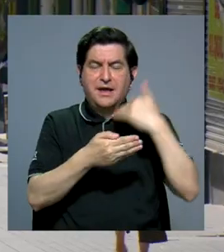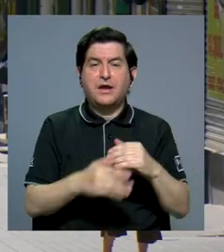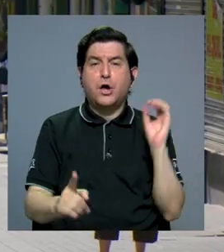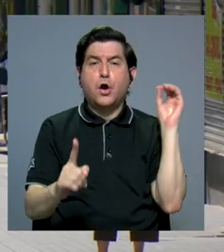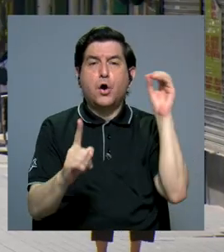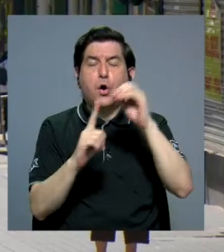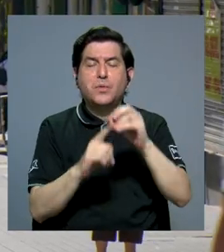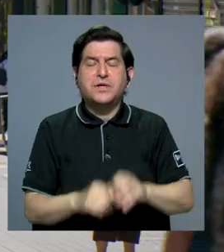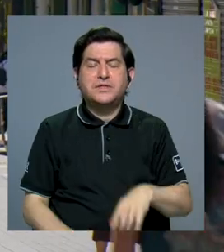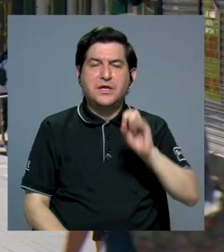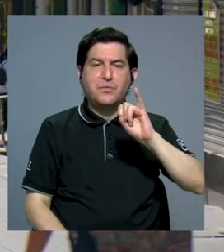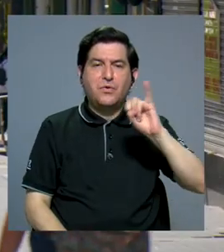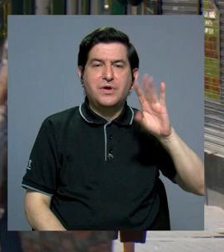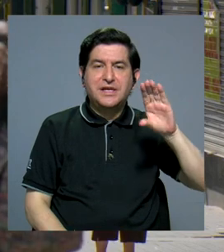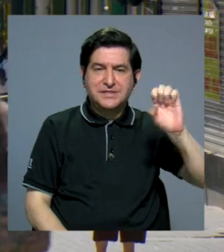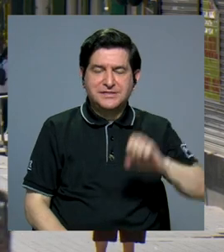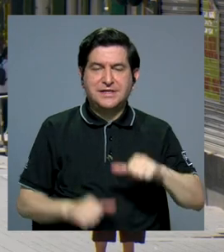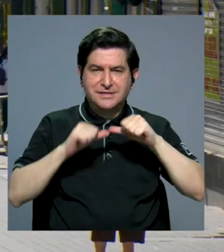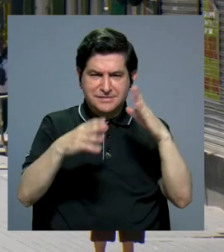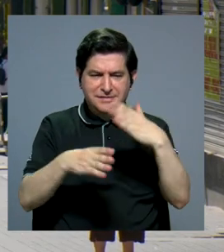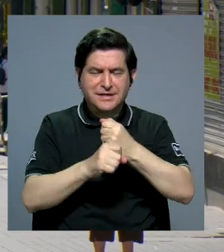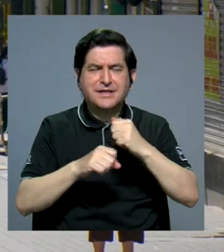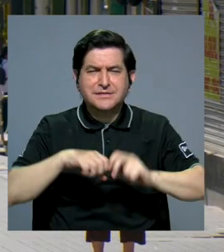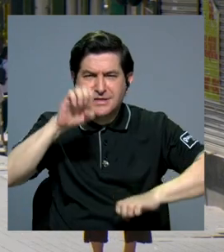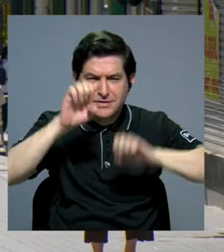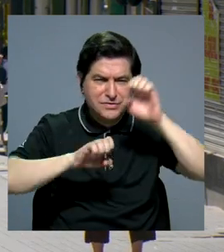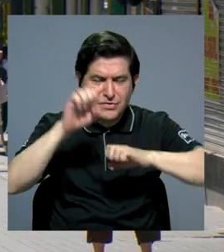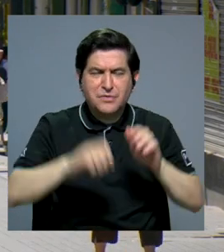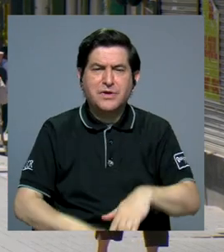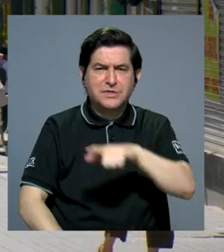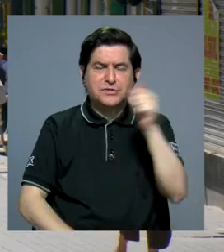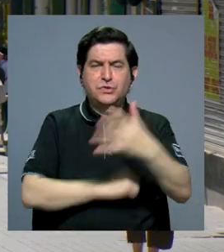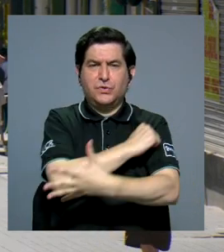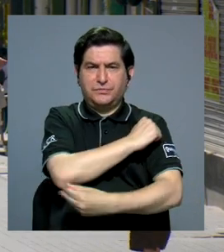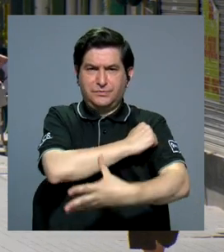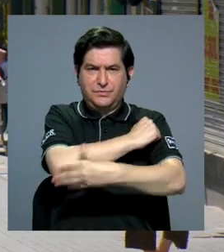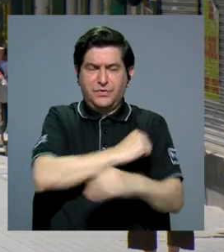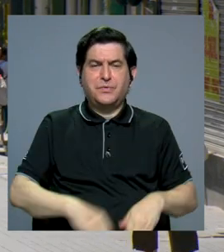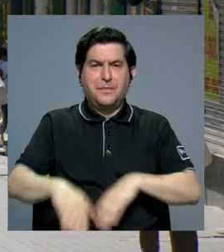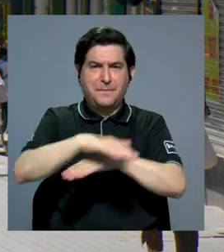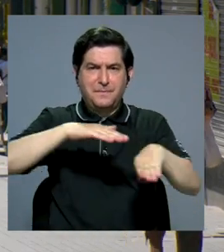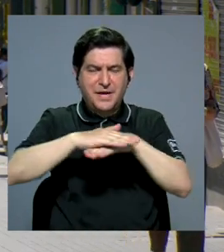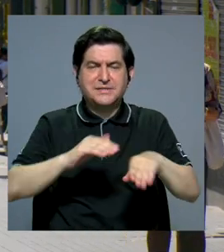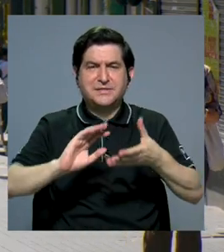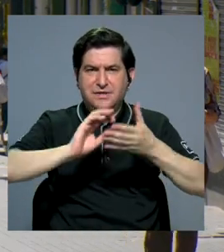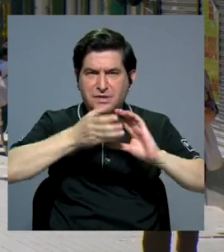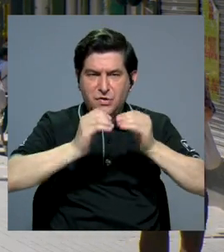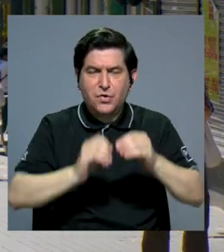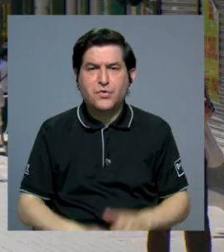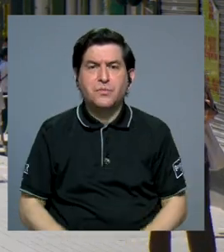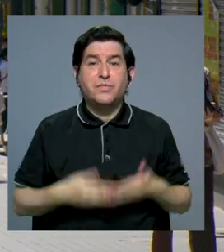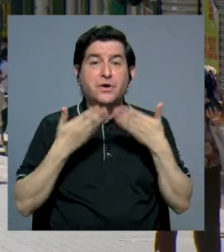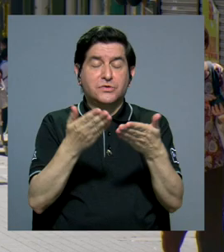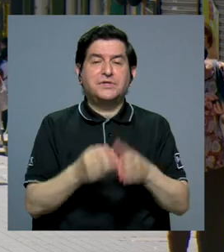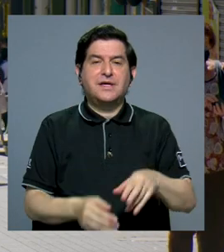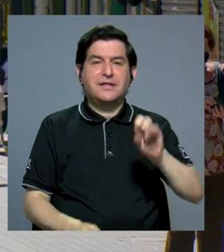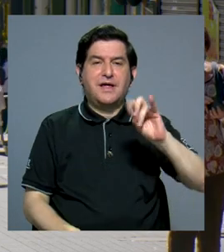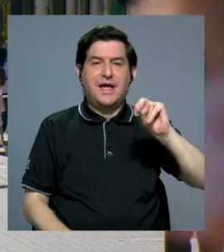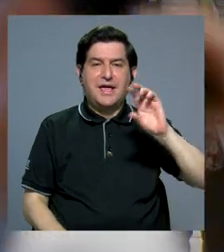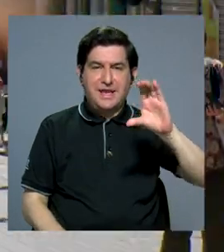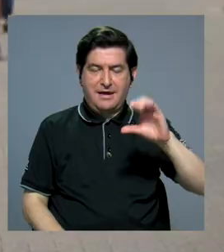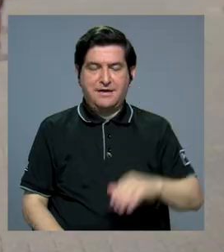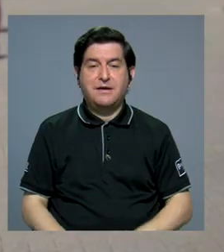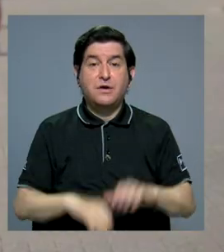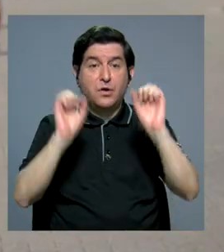pasado. El objetivo del IICE es continuar realizando estimaciones mensuales de la pobreza basándose en los datos que provea el